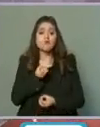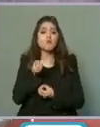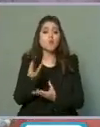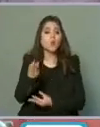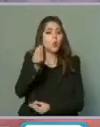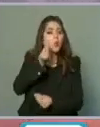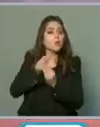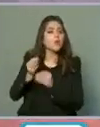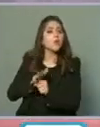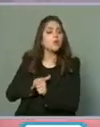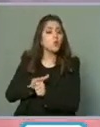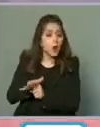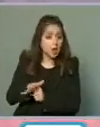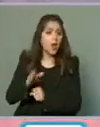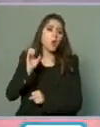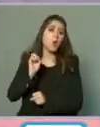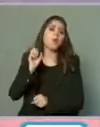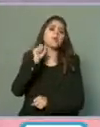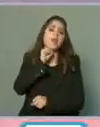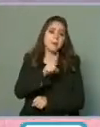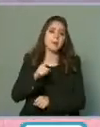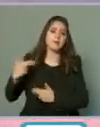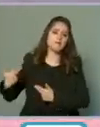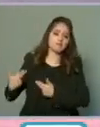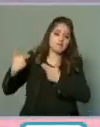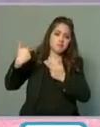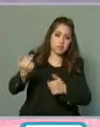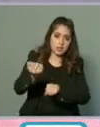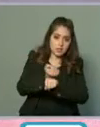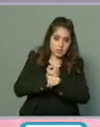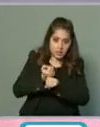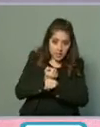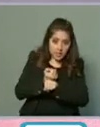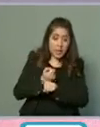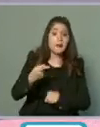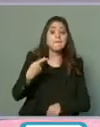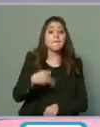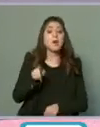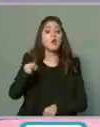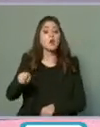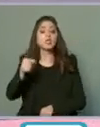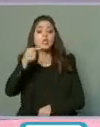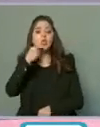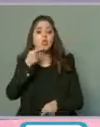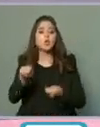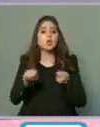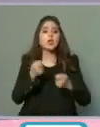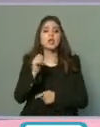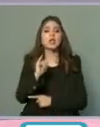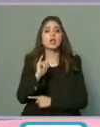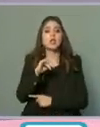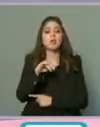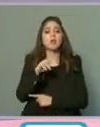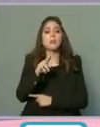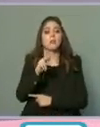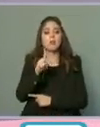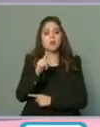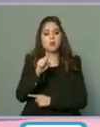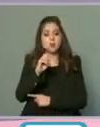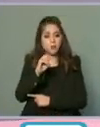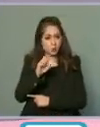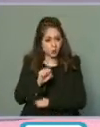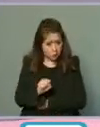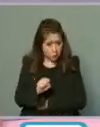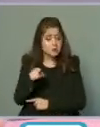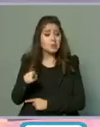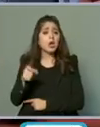Y por el otro lado también tenemos que trabajar mucho con los niños, con el control de impulsos. Los niños de manera natural y por inmadurez tienden a gustar